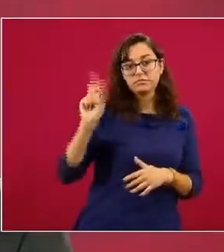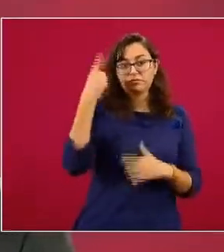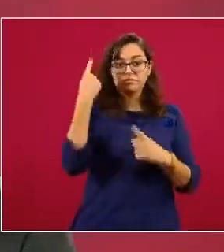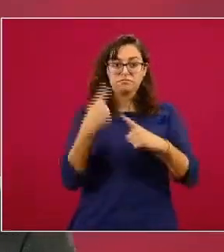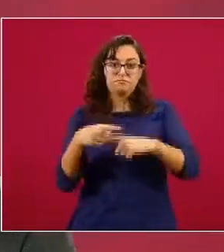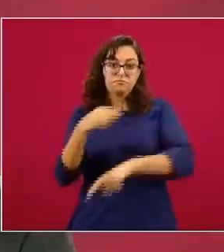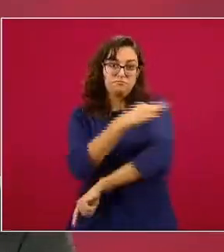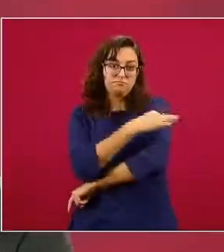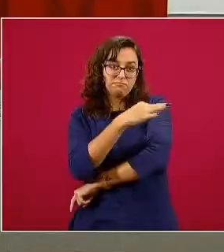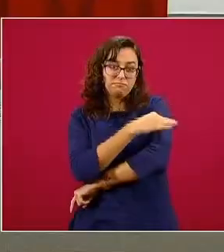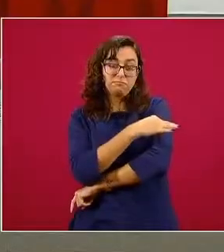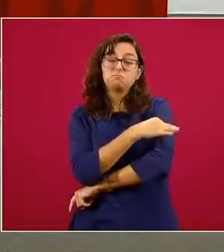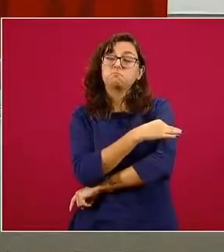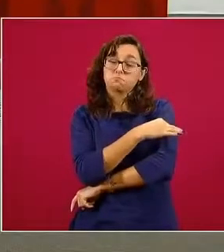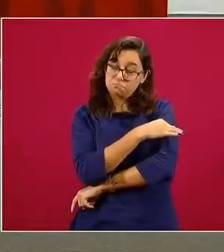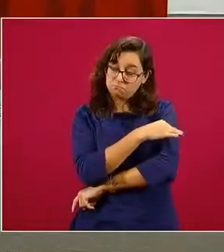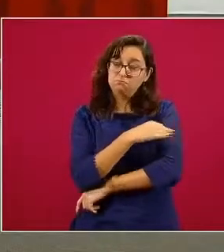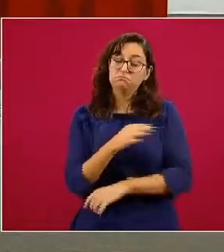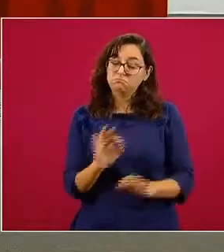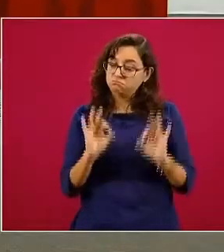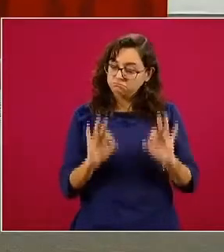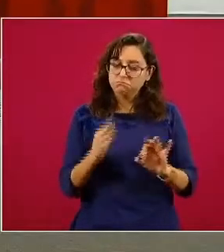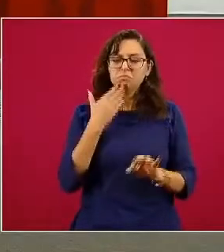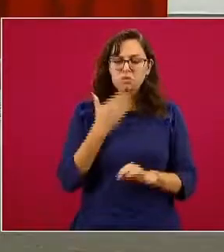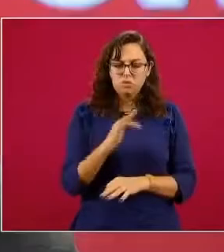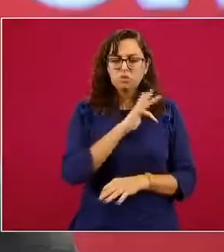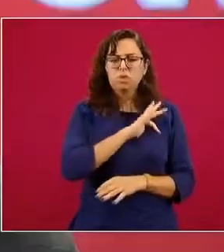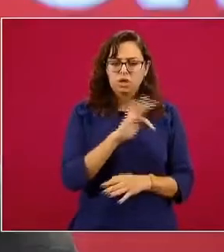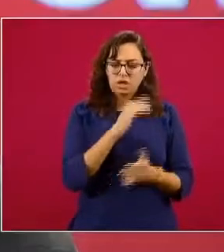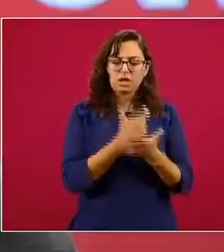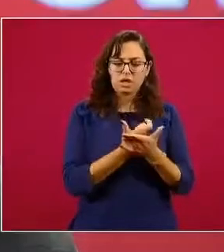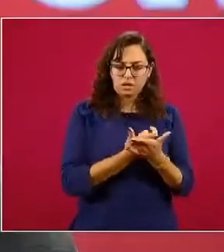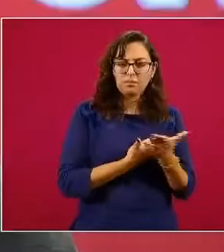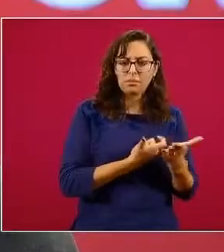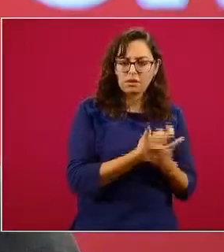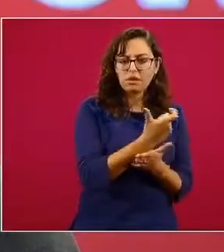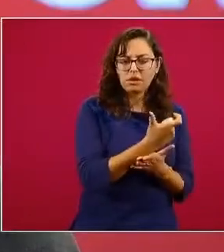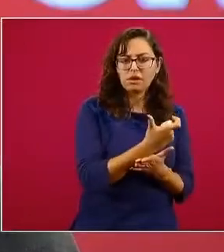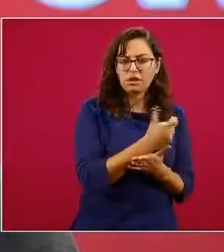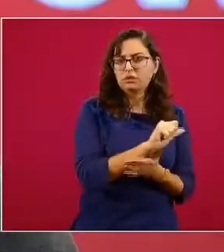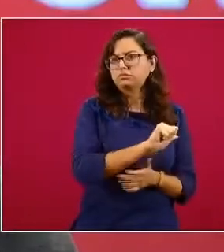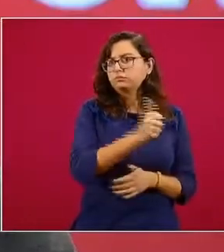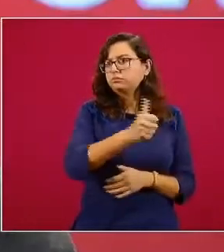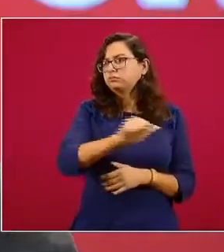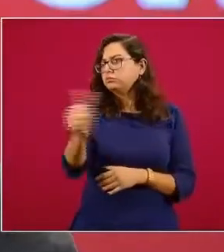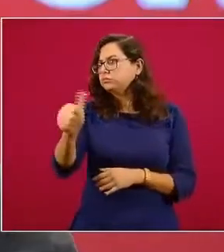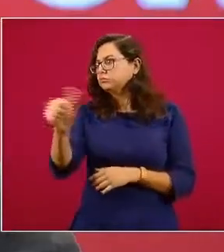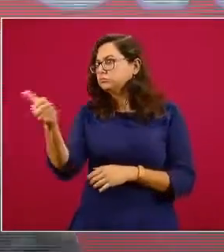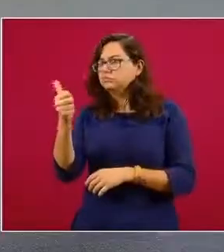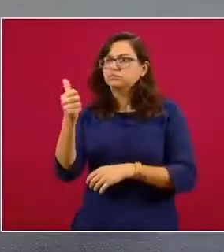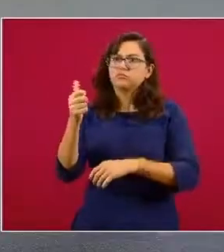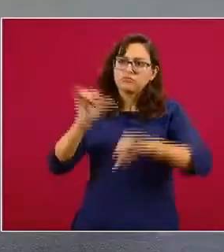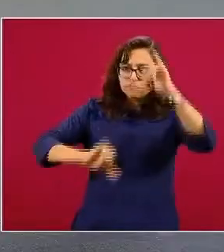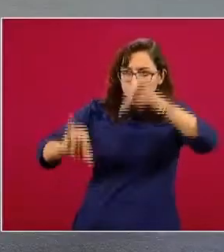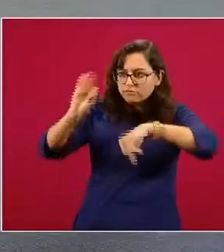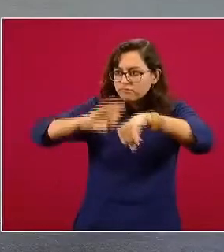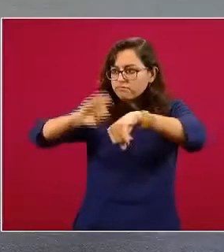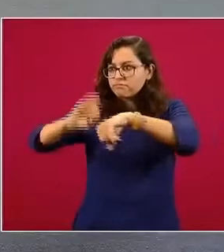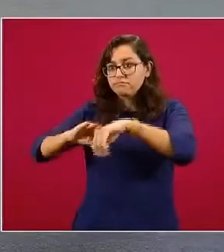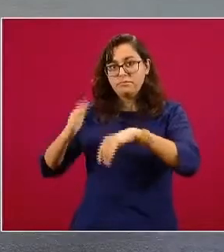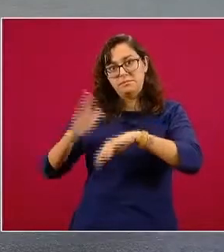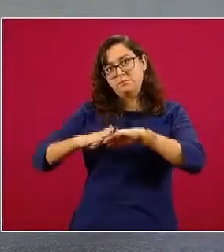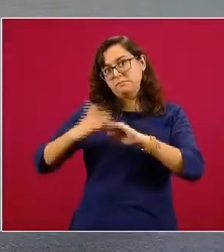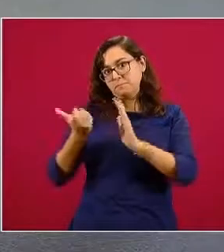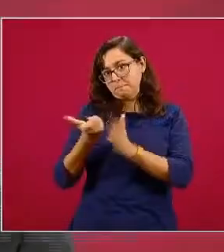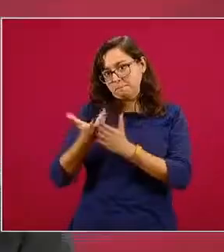muy conveniente, es totalmente competitivo con respecto a la mayoría de los laboratorios privados que ofrecen su producto